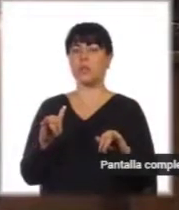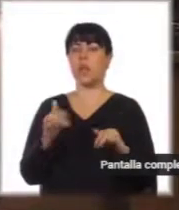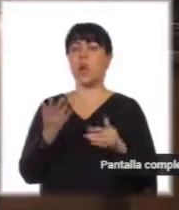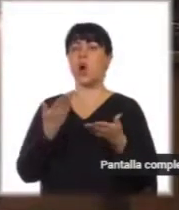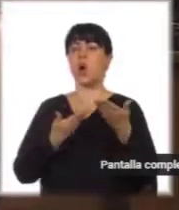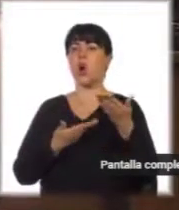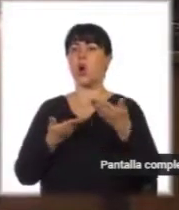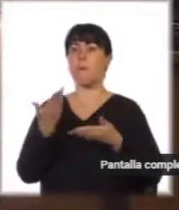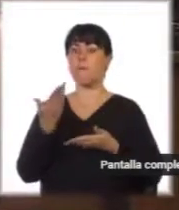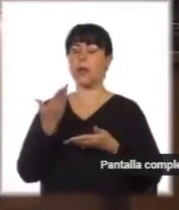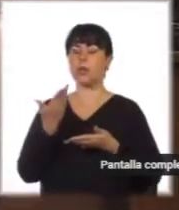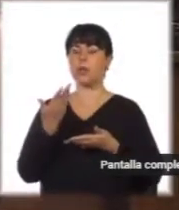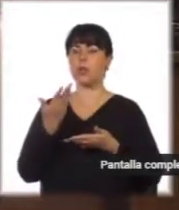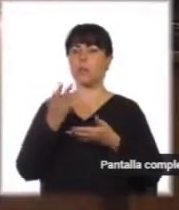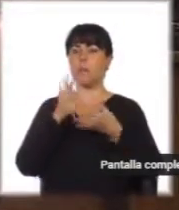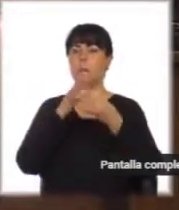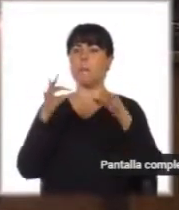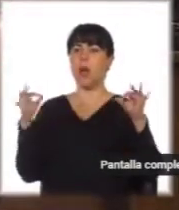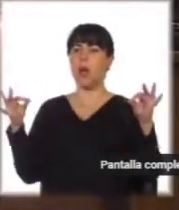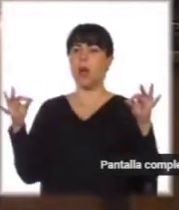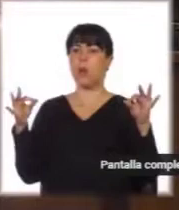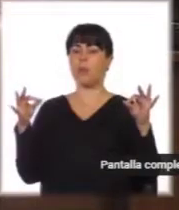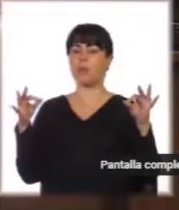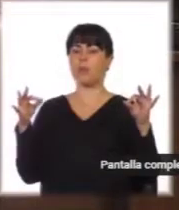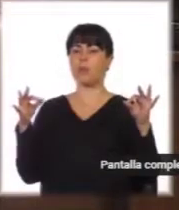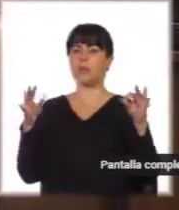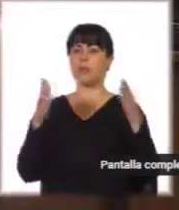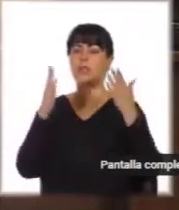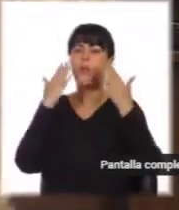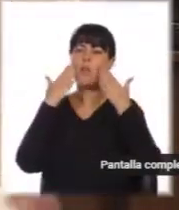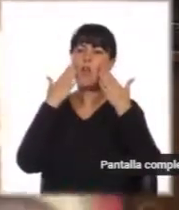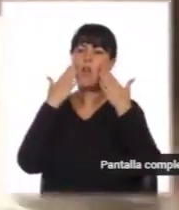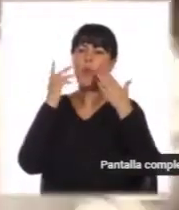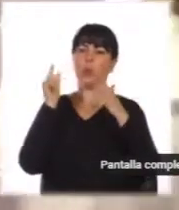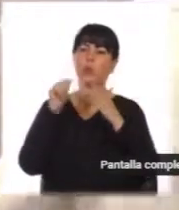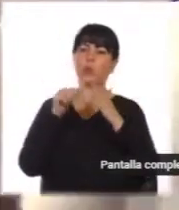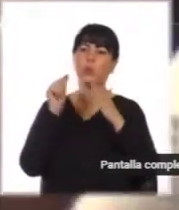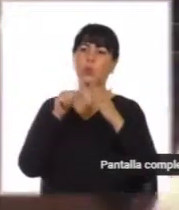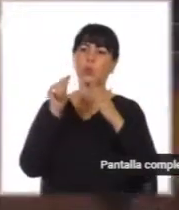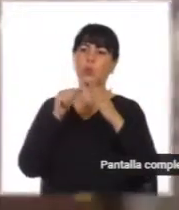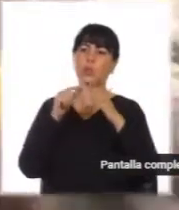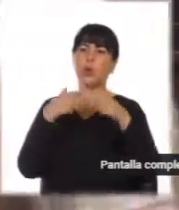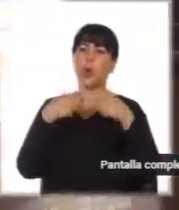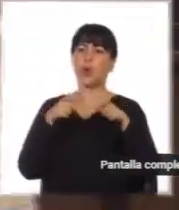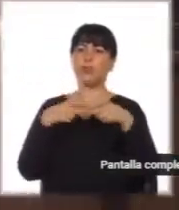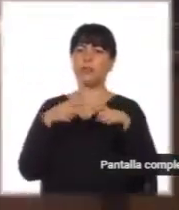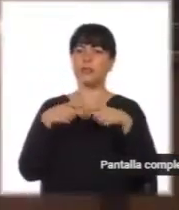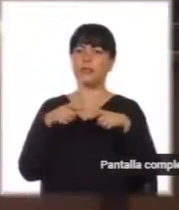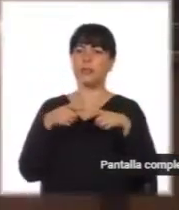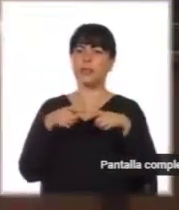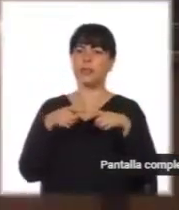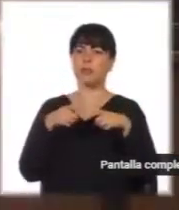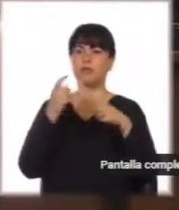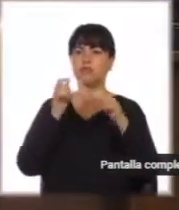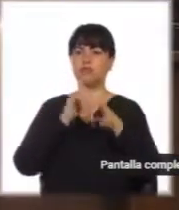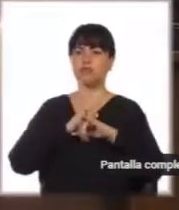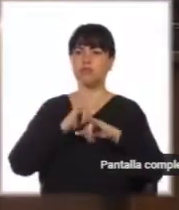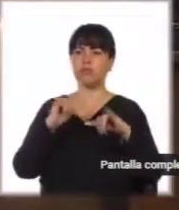comparto palabras que circulan en las redes y que respaldo total y plenamente.